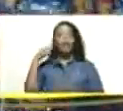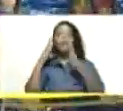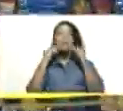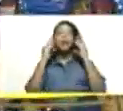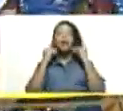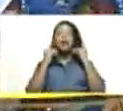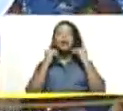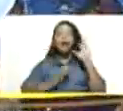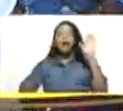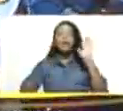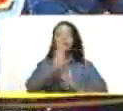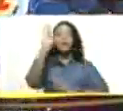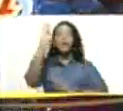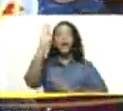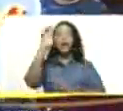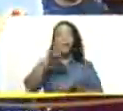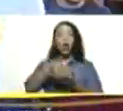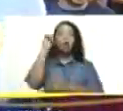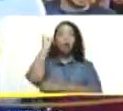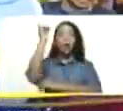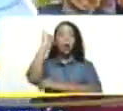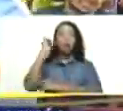estaba desarrollando en el estado Yaracuy,